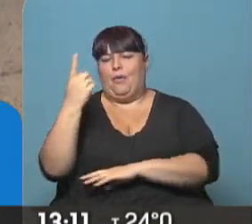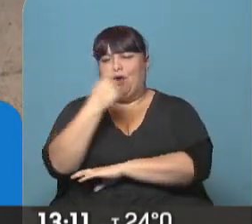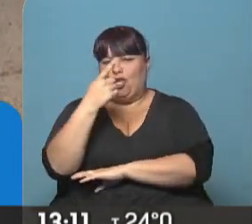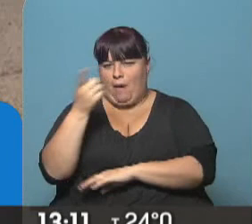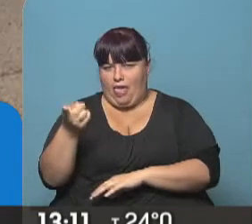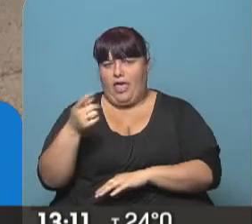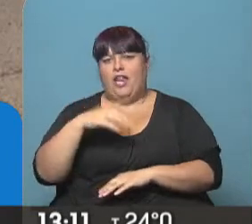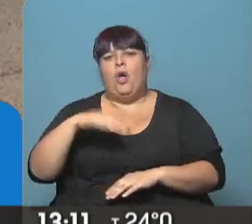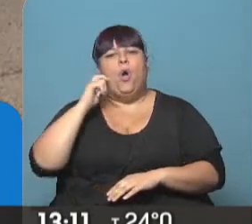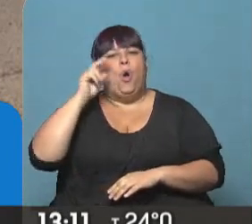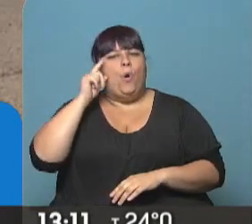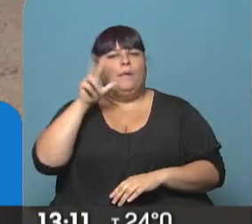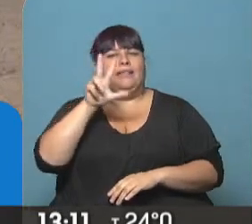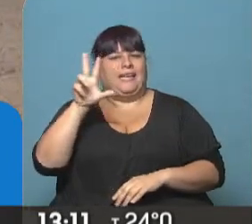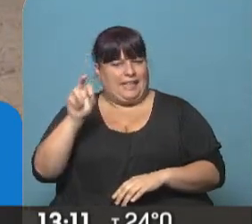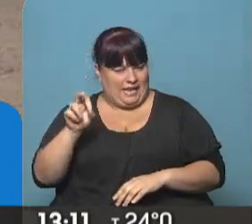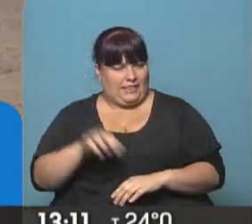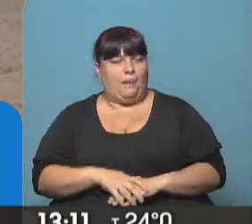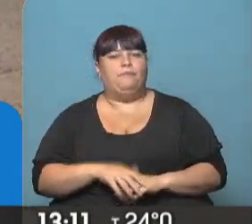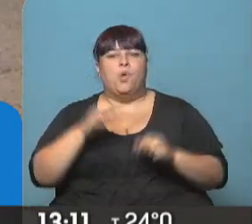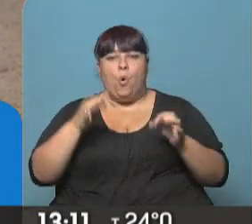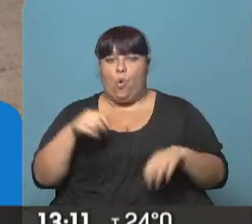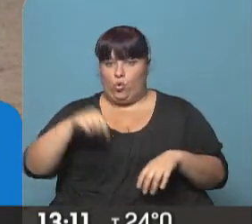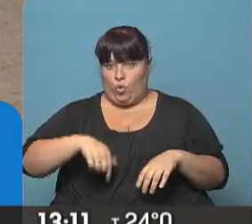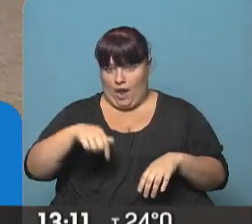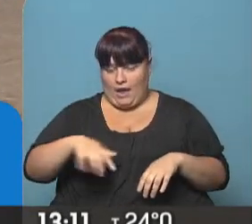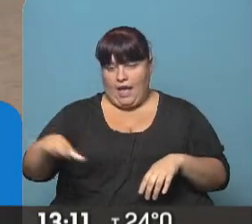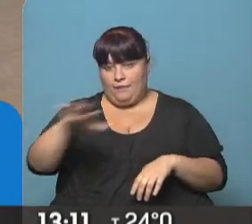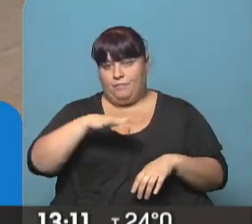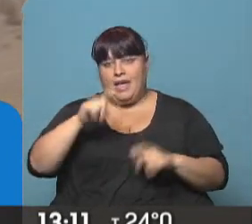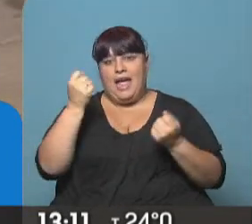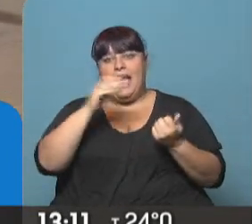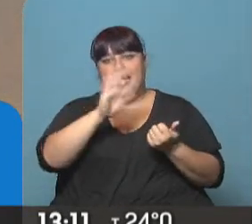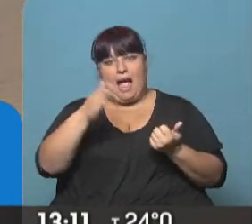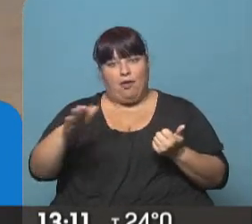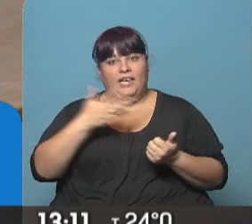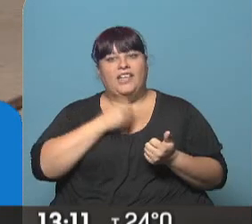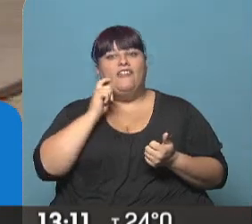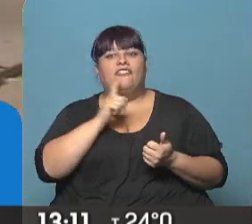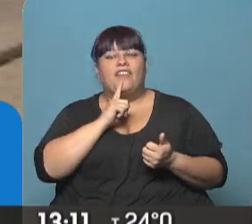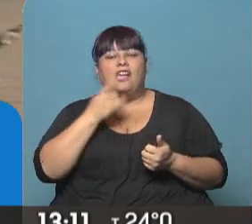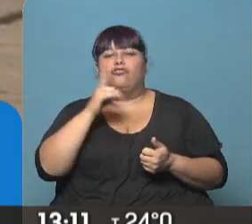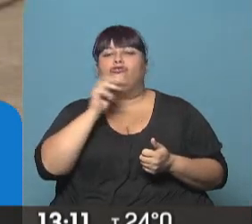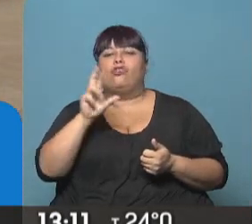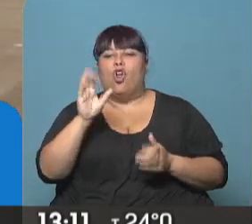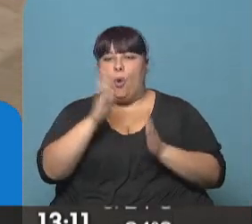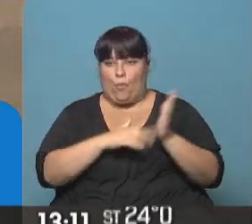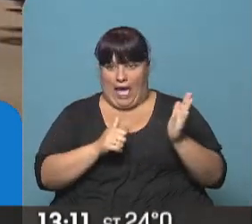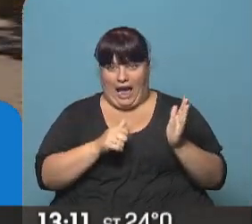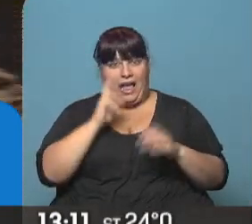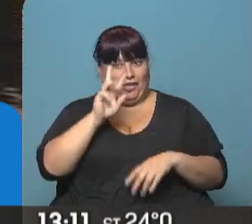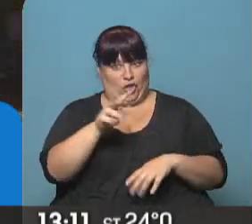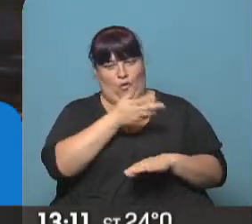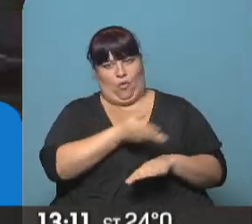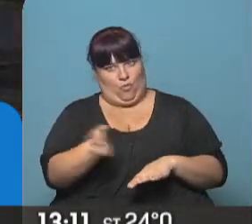allí en Macacha Güemes al 330. Justamente aquí en esa camioneta Fiat Toro Blanca, que se lo vio salir, por